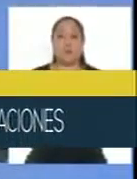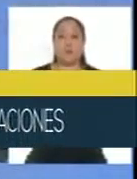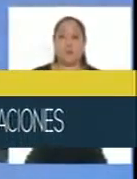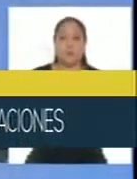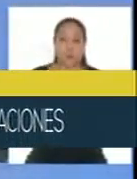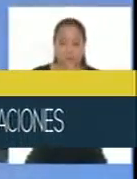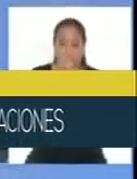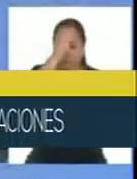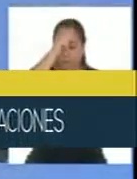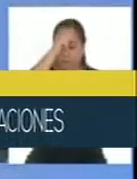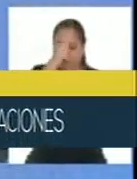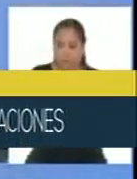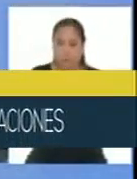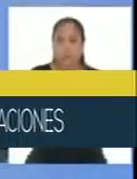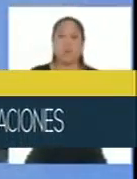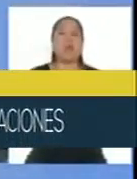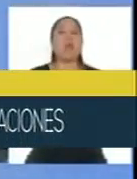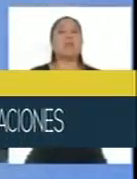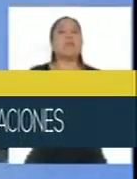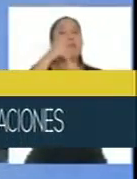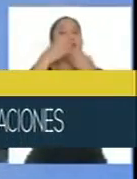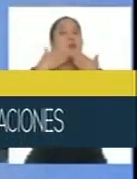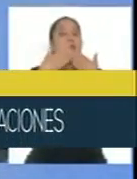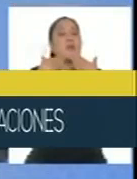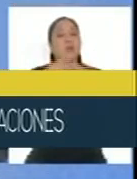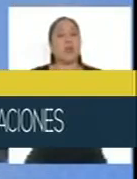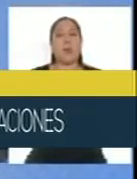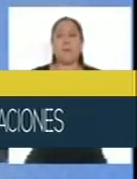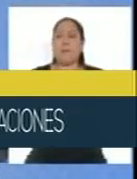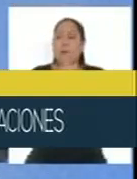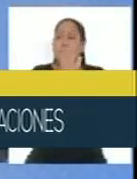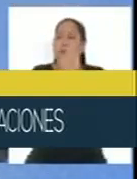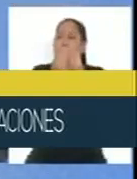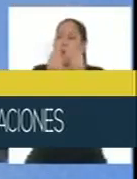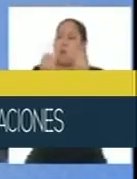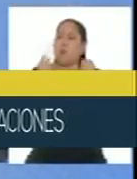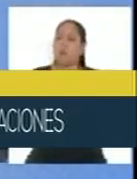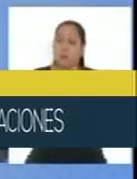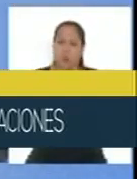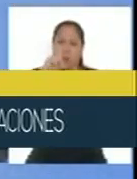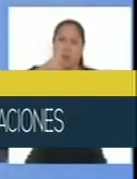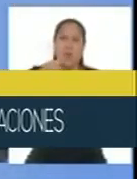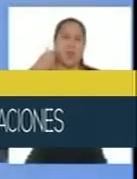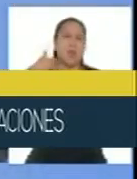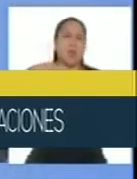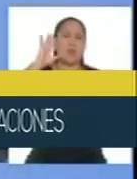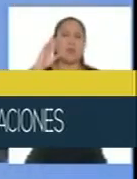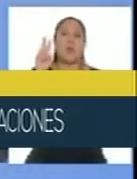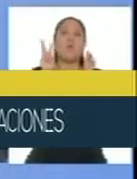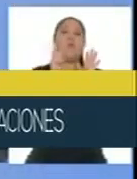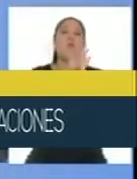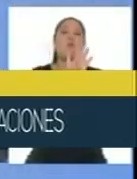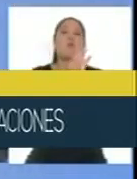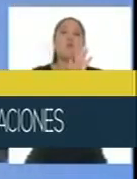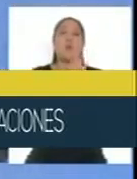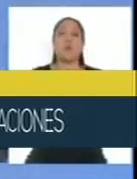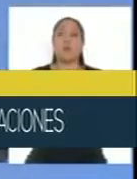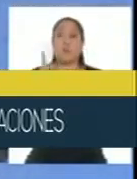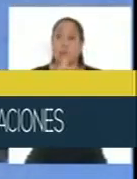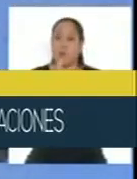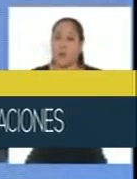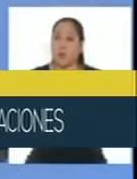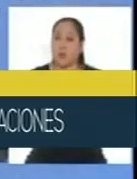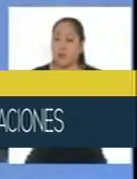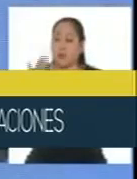Merecen un especial agradecimiento los miles de voluntarios que, sin haber